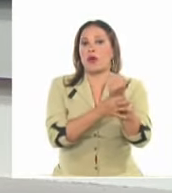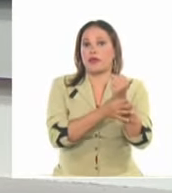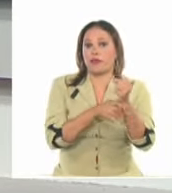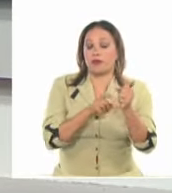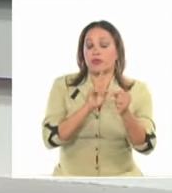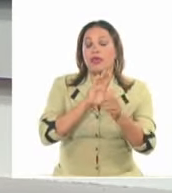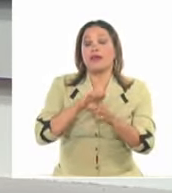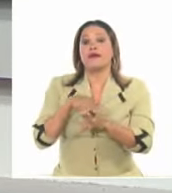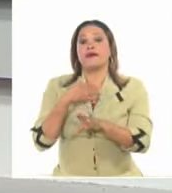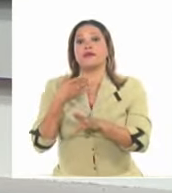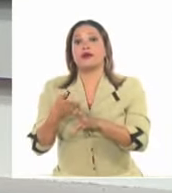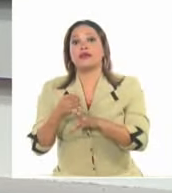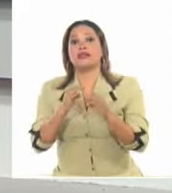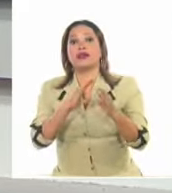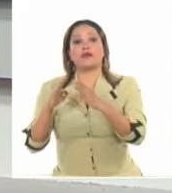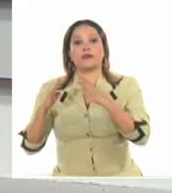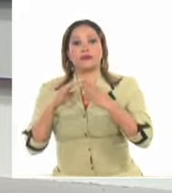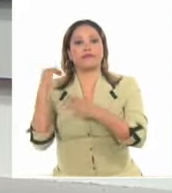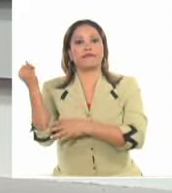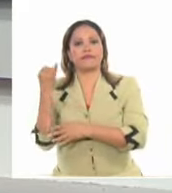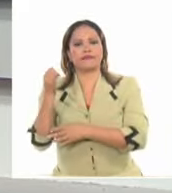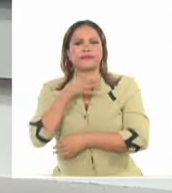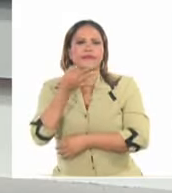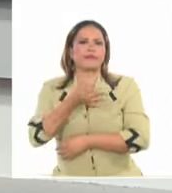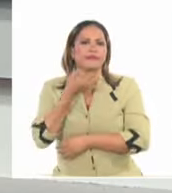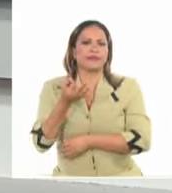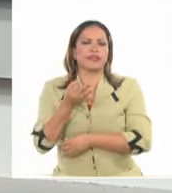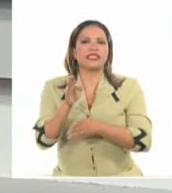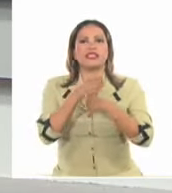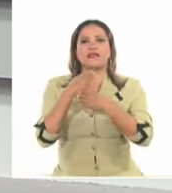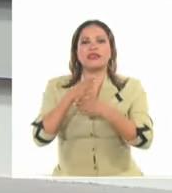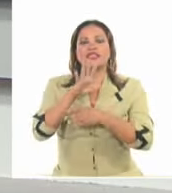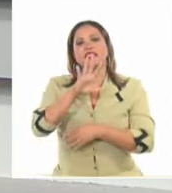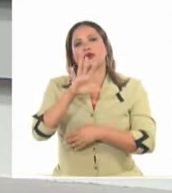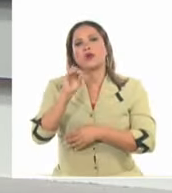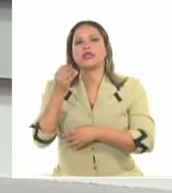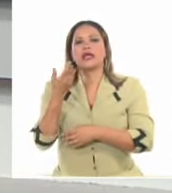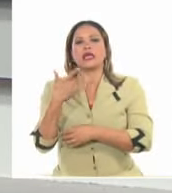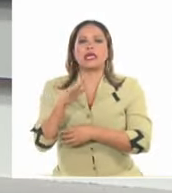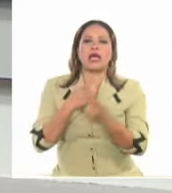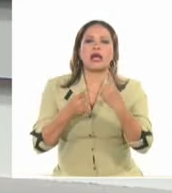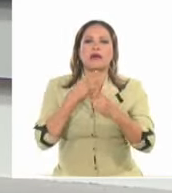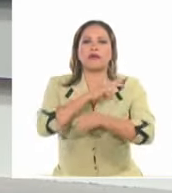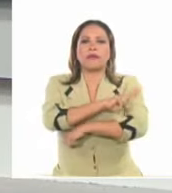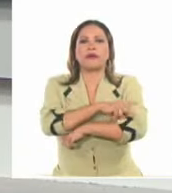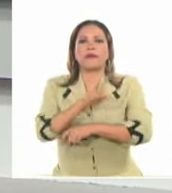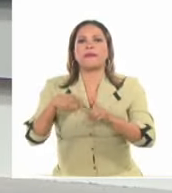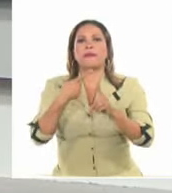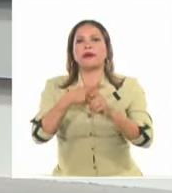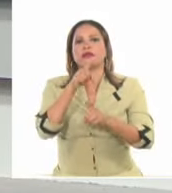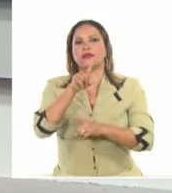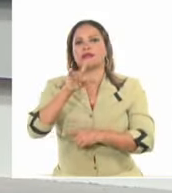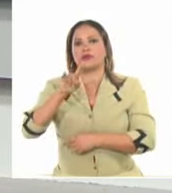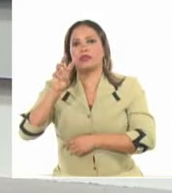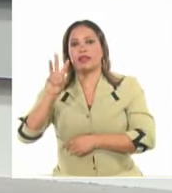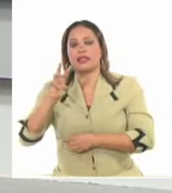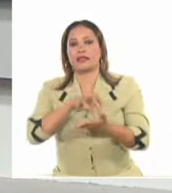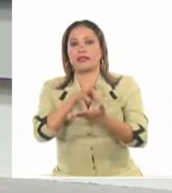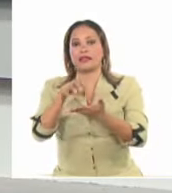comunidad internacional, se hacía referencia a 50 y tantos países de más de 193 que son miembros de la